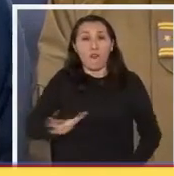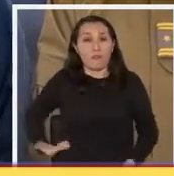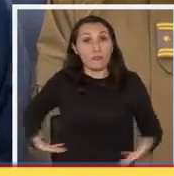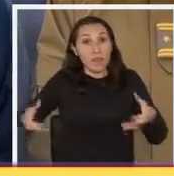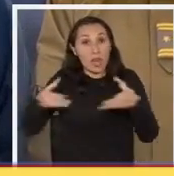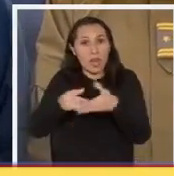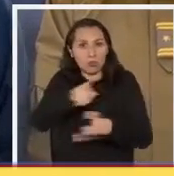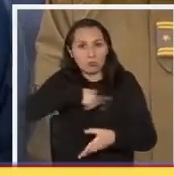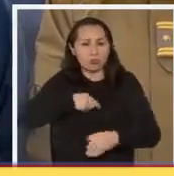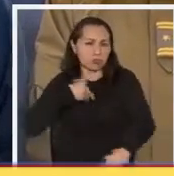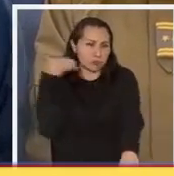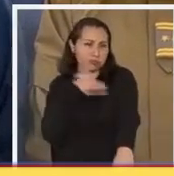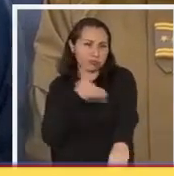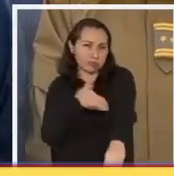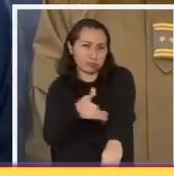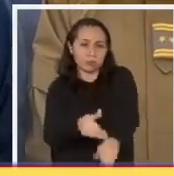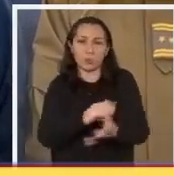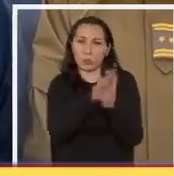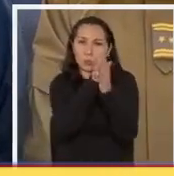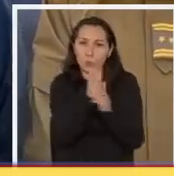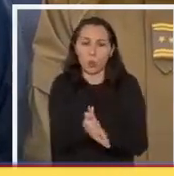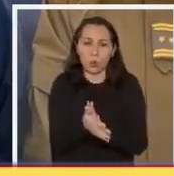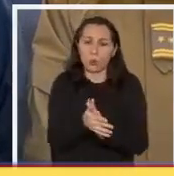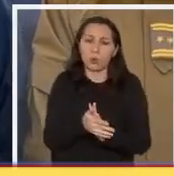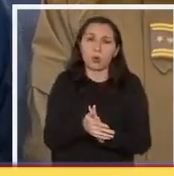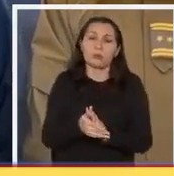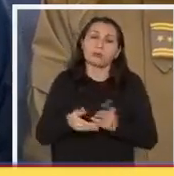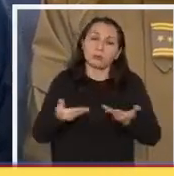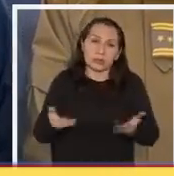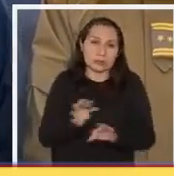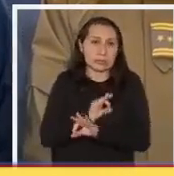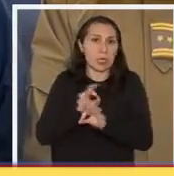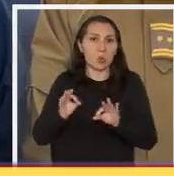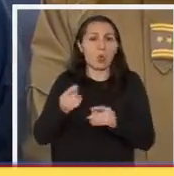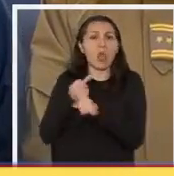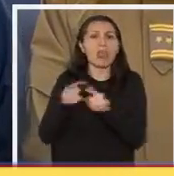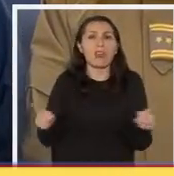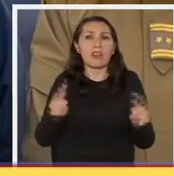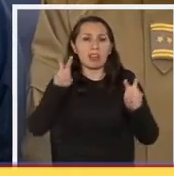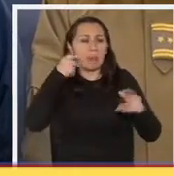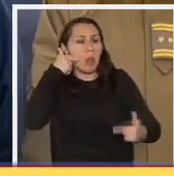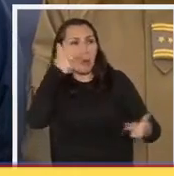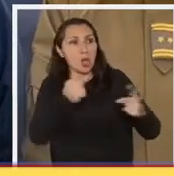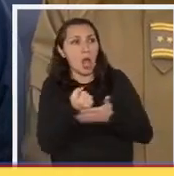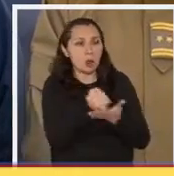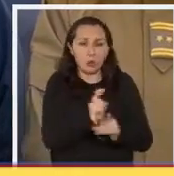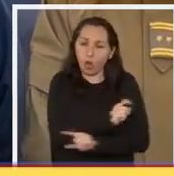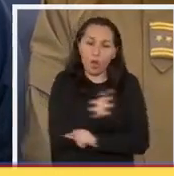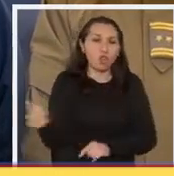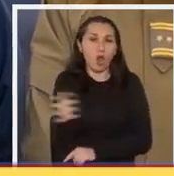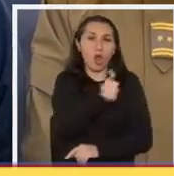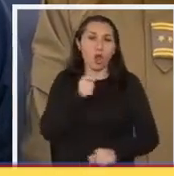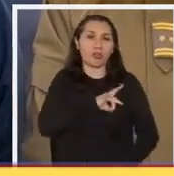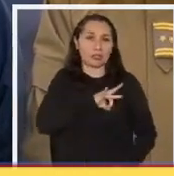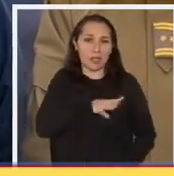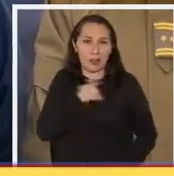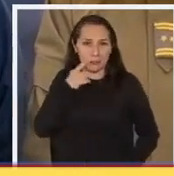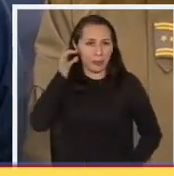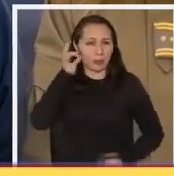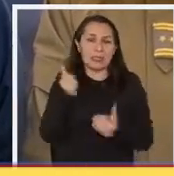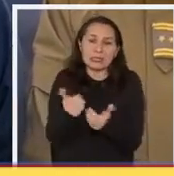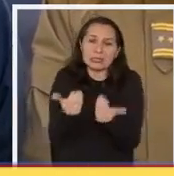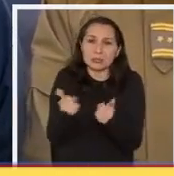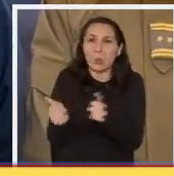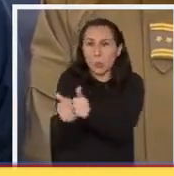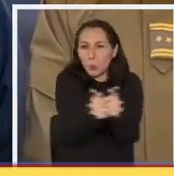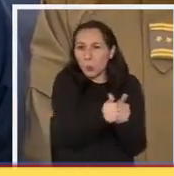estar desplegados en todo el territorio sin, por supuesto, ninguna distinción de diferencias políticas, porque acá somos todos chilenos y chilenas y nos